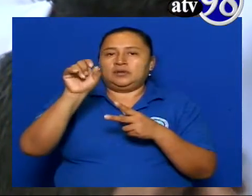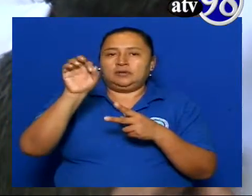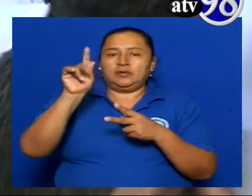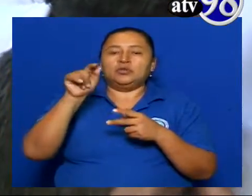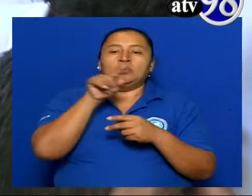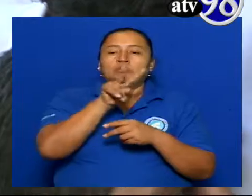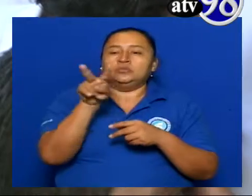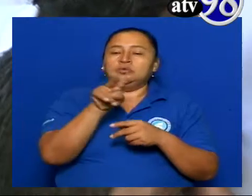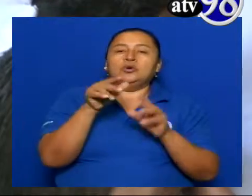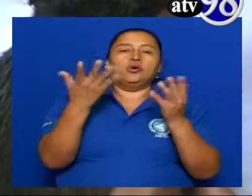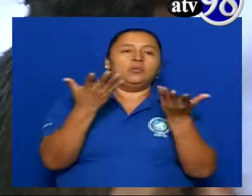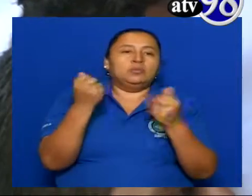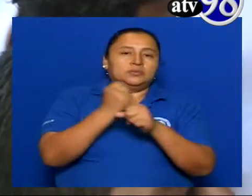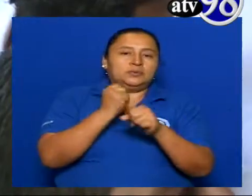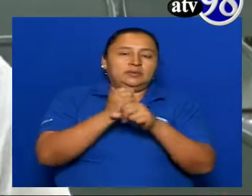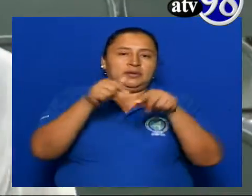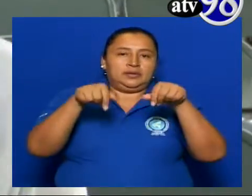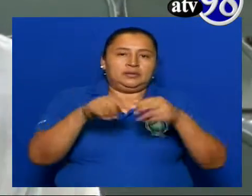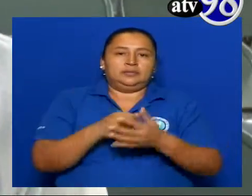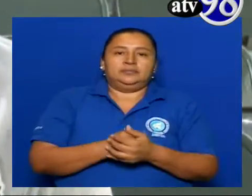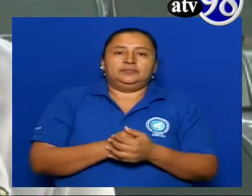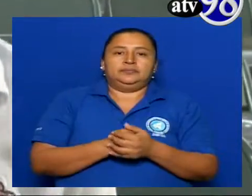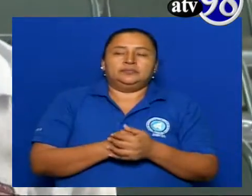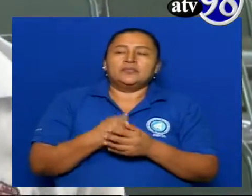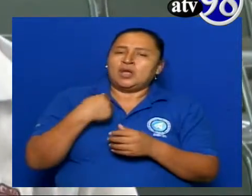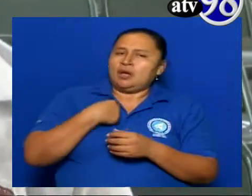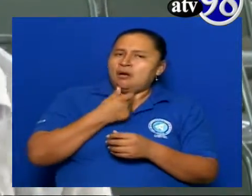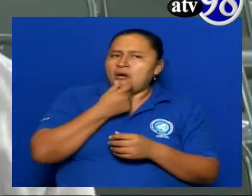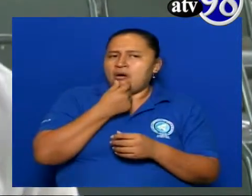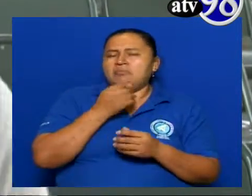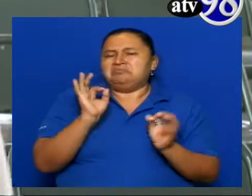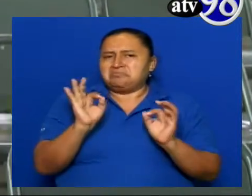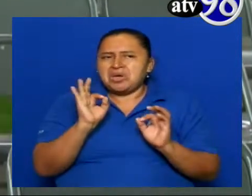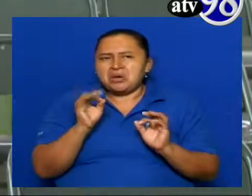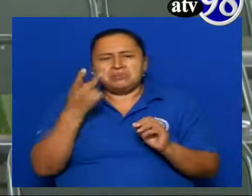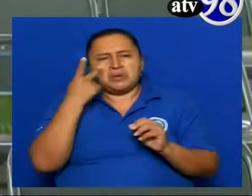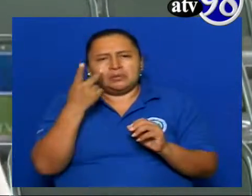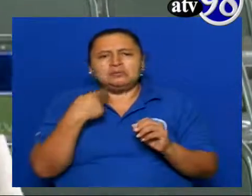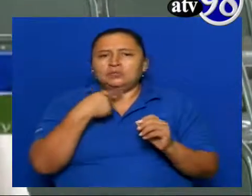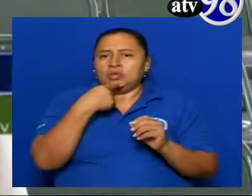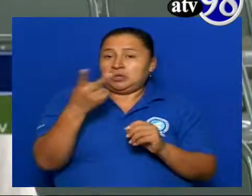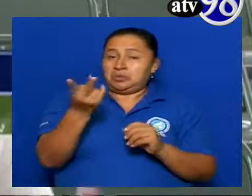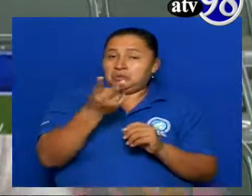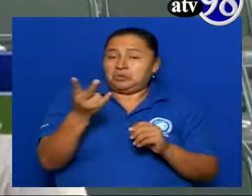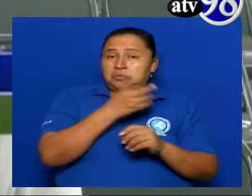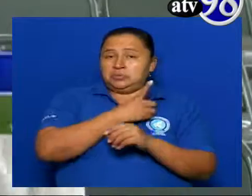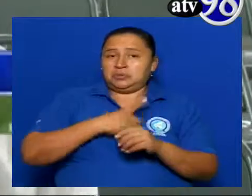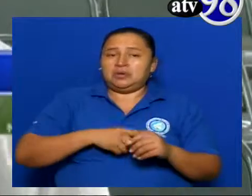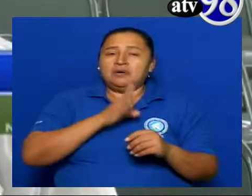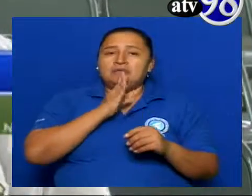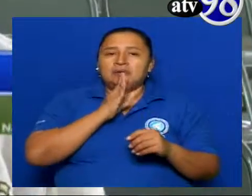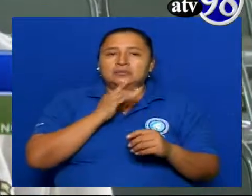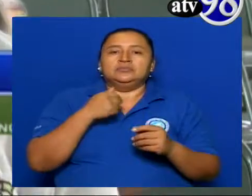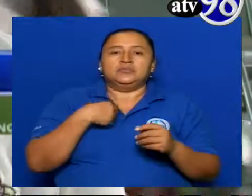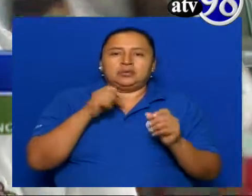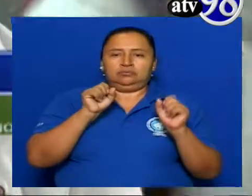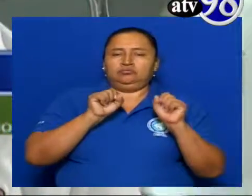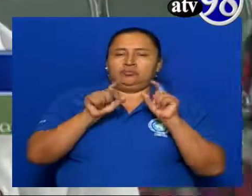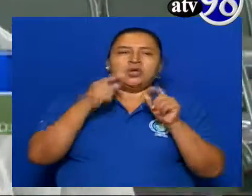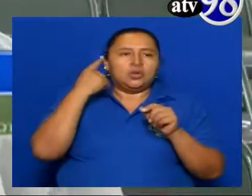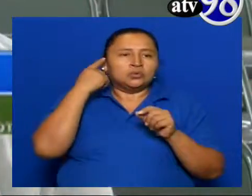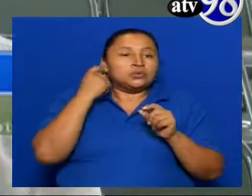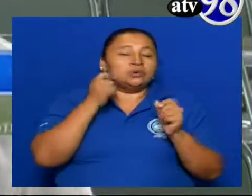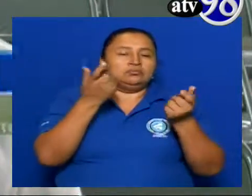labor legislativa. A mí me pareció muy interesante porque ellos hablaron, o escucharon las opiniones de nosotros